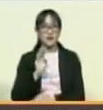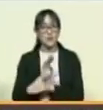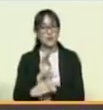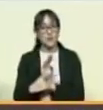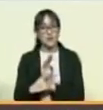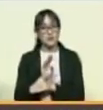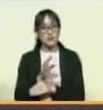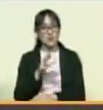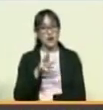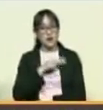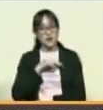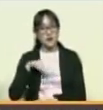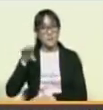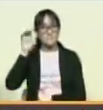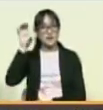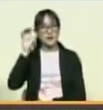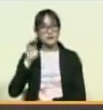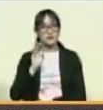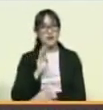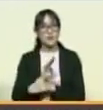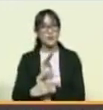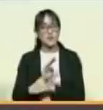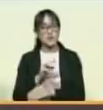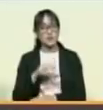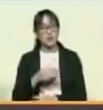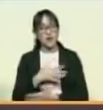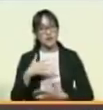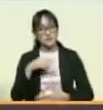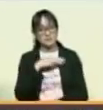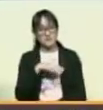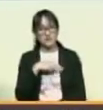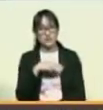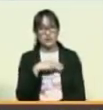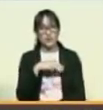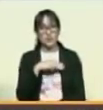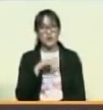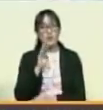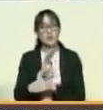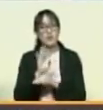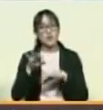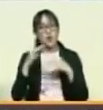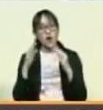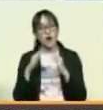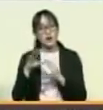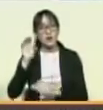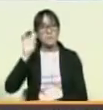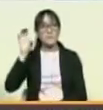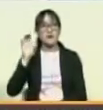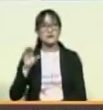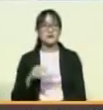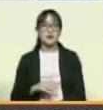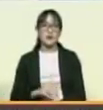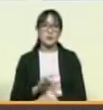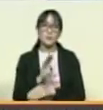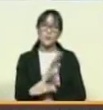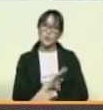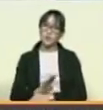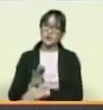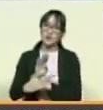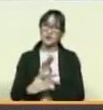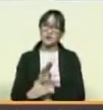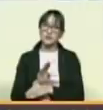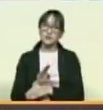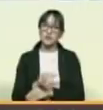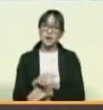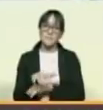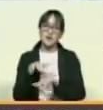el carnet de la patria, cuidando las grandes misiones, cuidando los hogares de la patria, cuidando, en última instancia, protegiendo a las